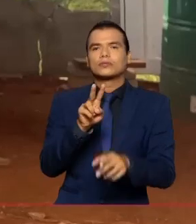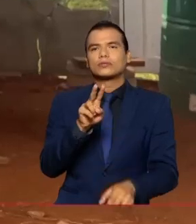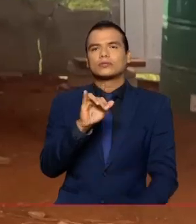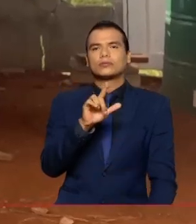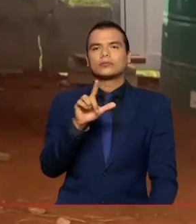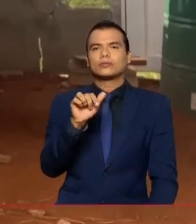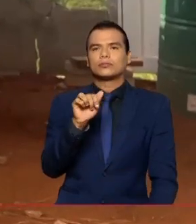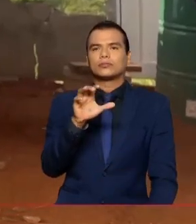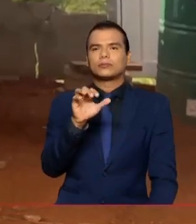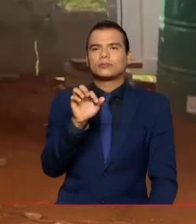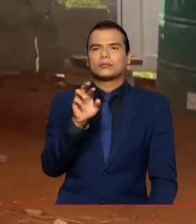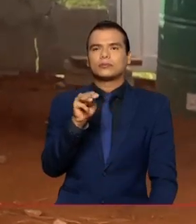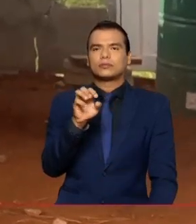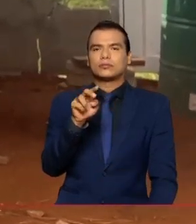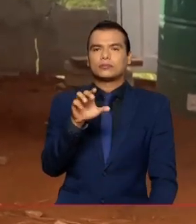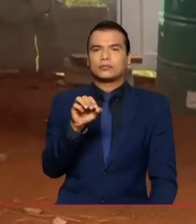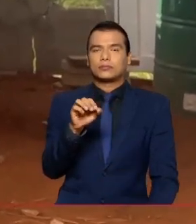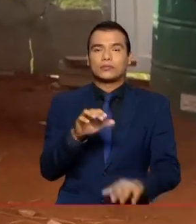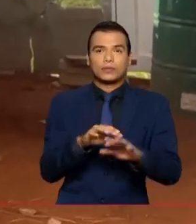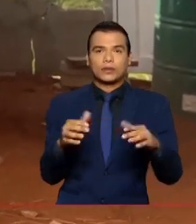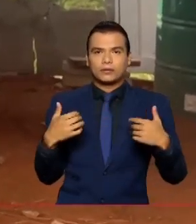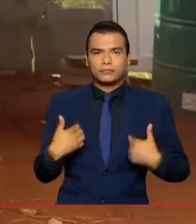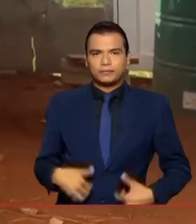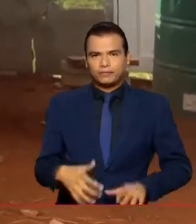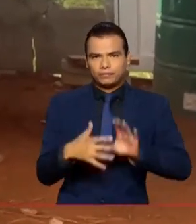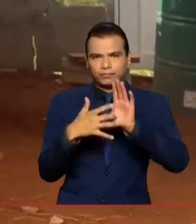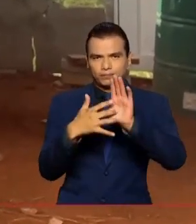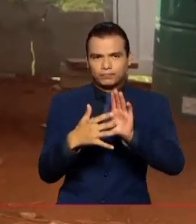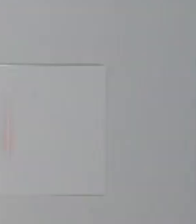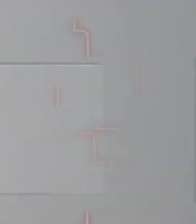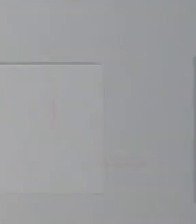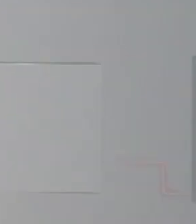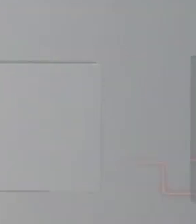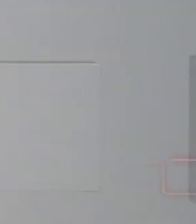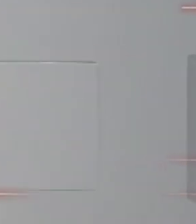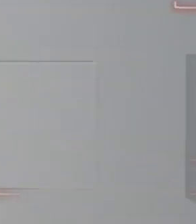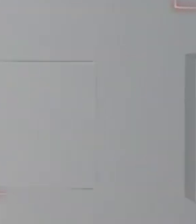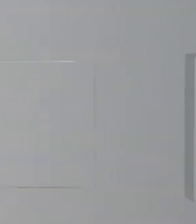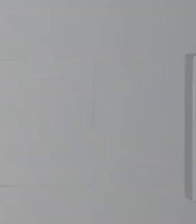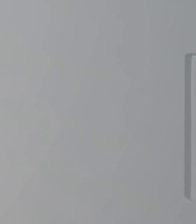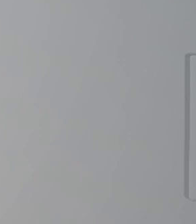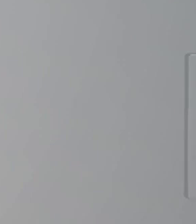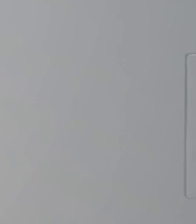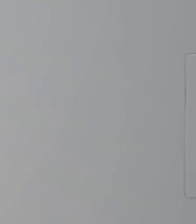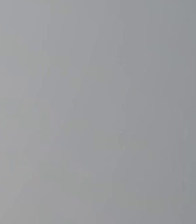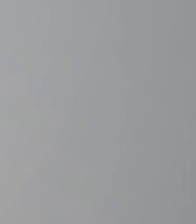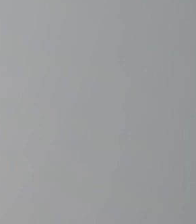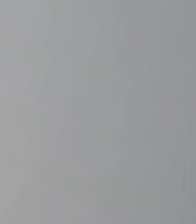Nos despedimos por la esquina de este sector. John Alex Henao, Telepacífico Noticias.